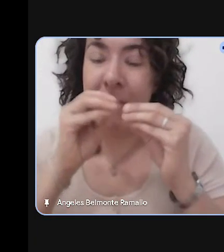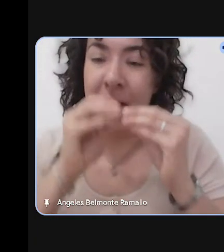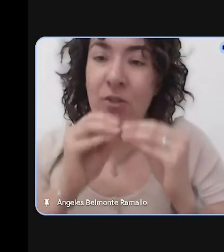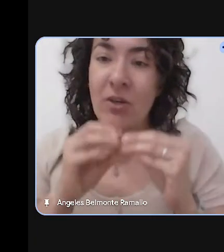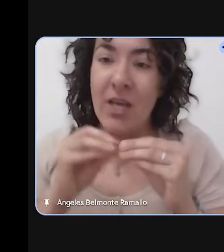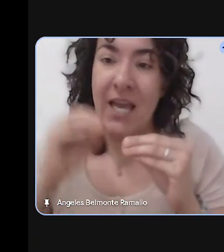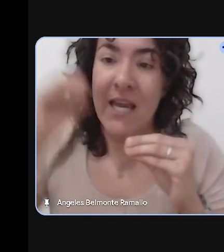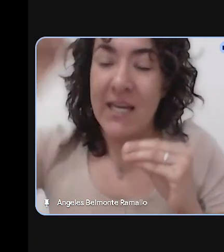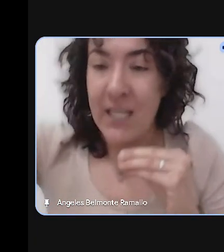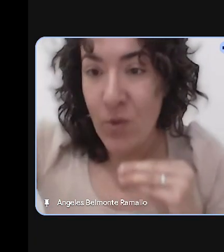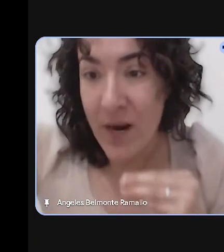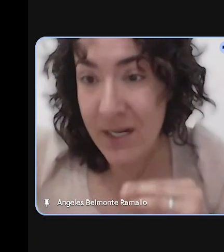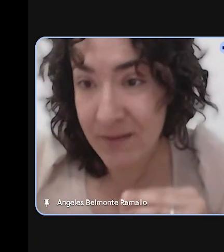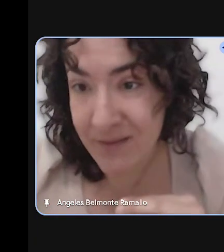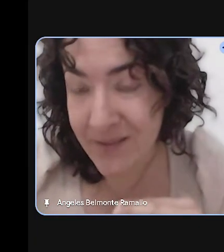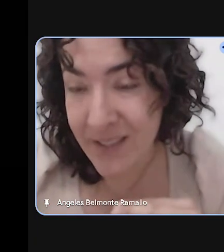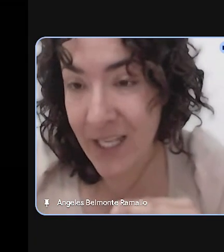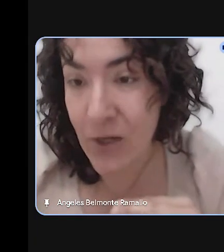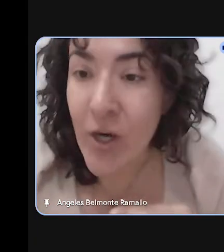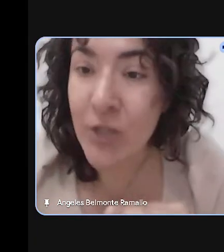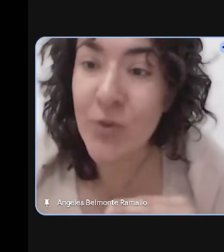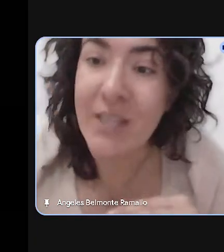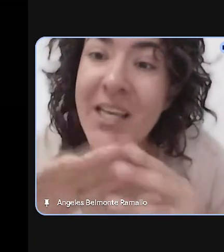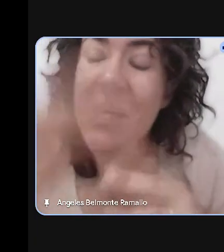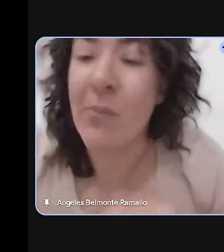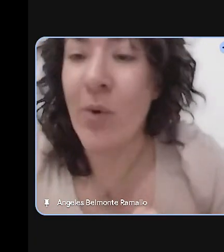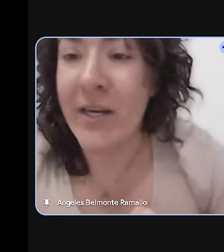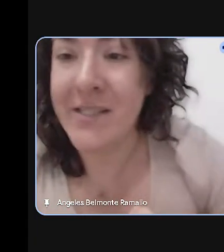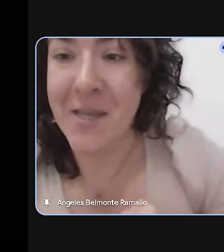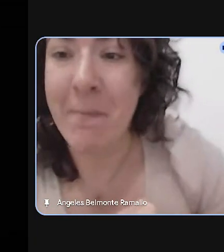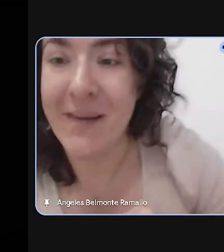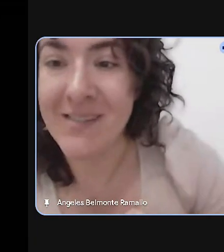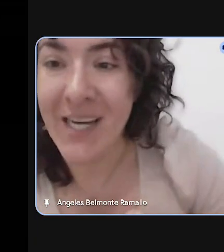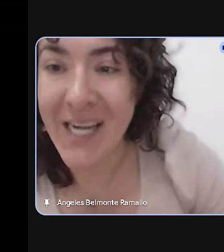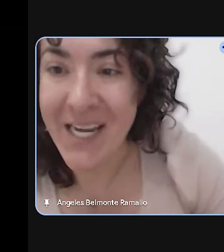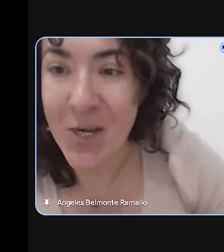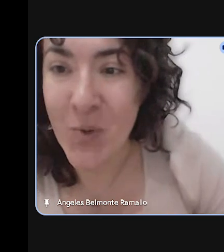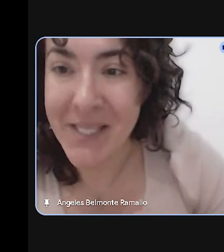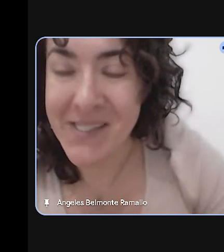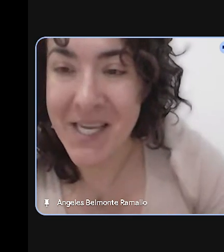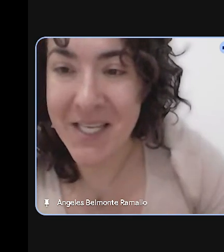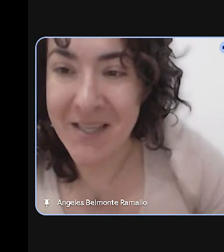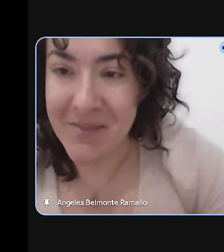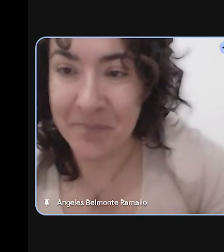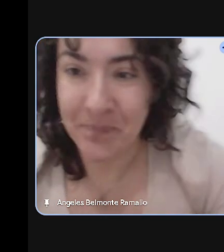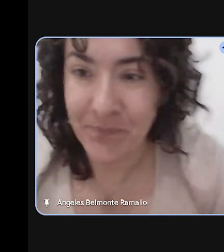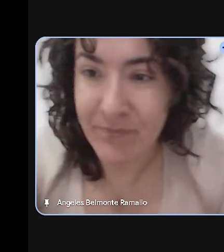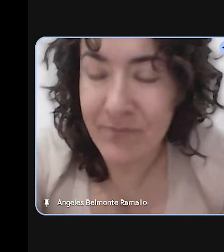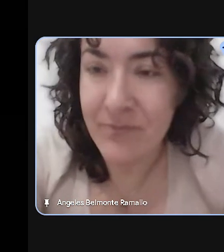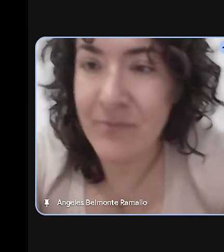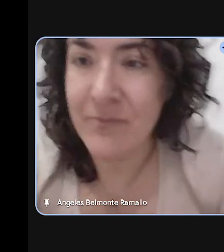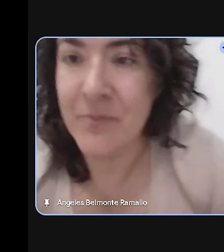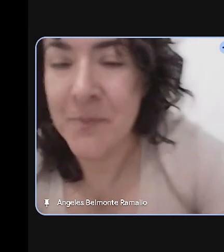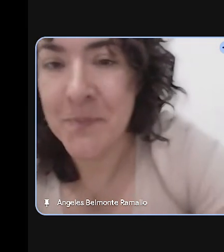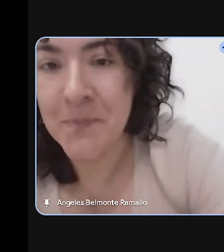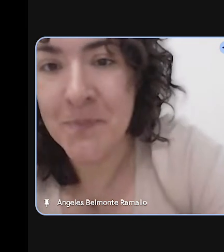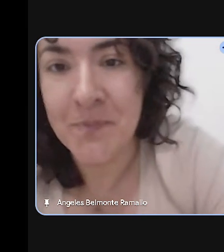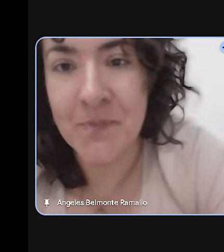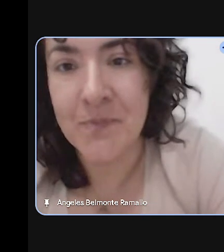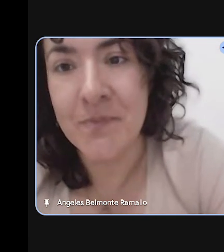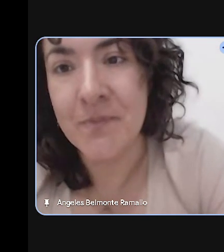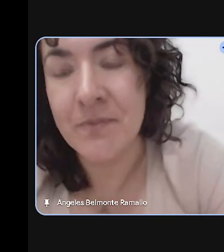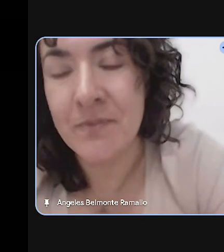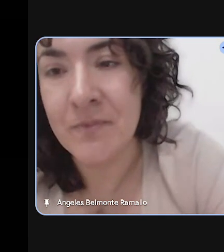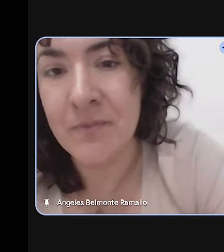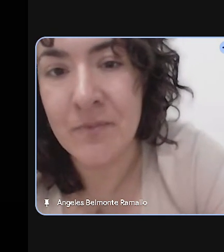explicar primero en la lengua de los estudiantes y después recién pasar a la lengua de señas.